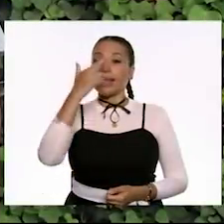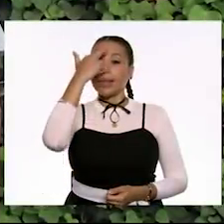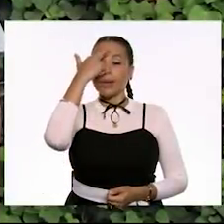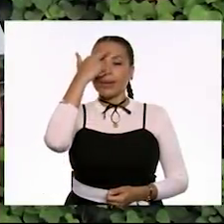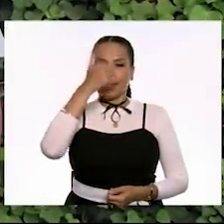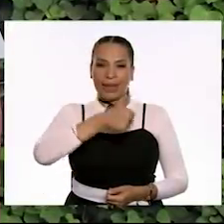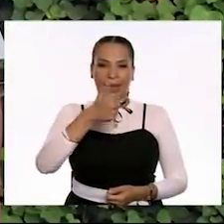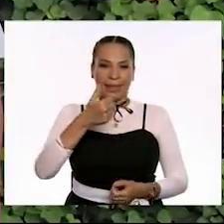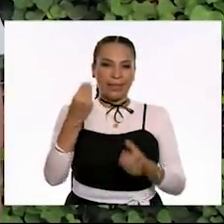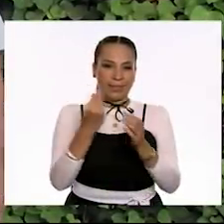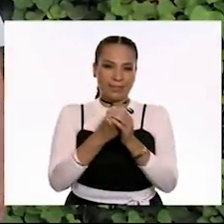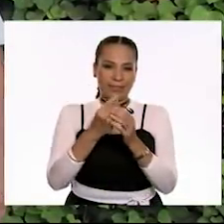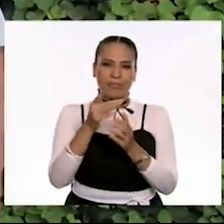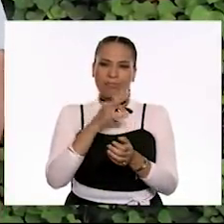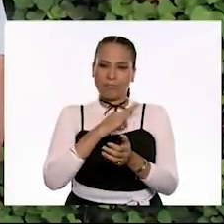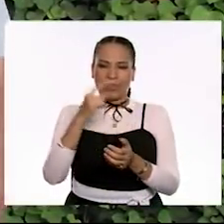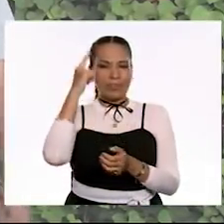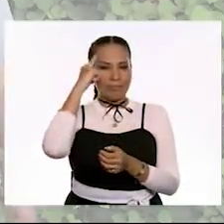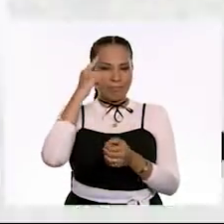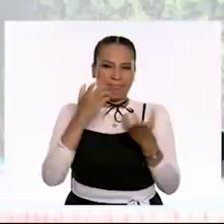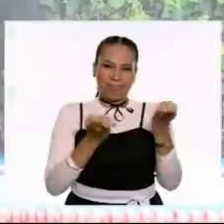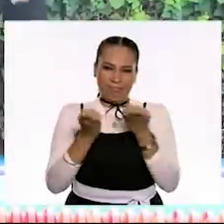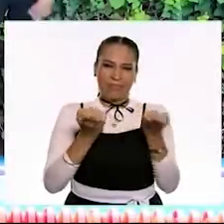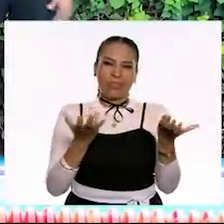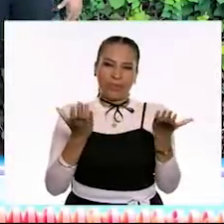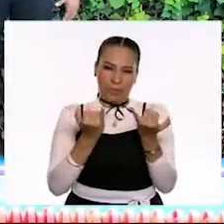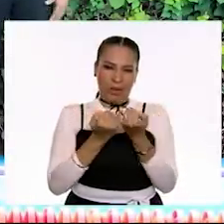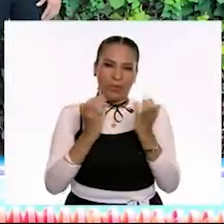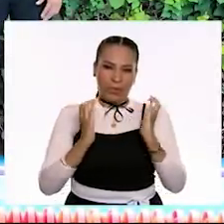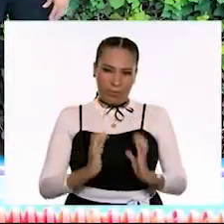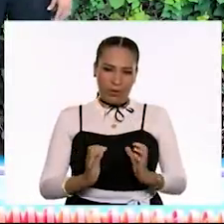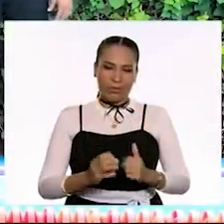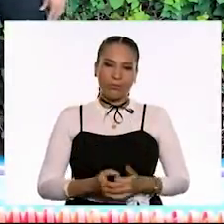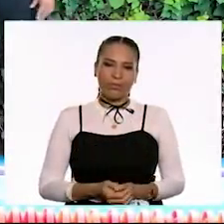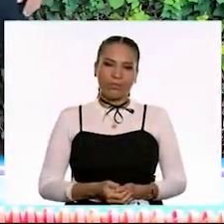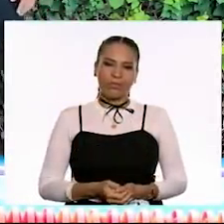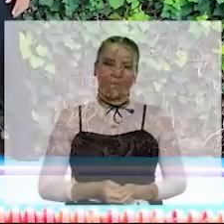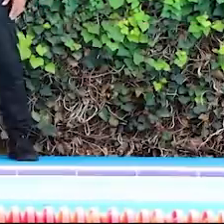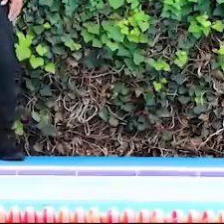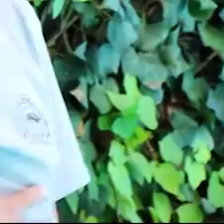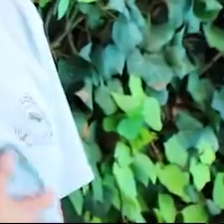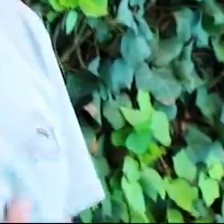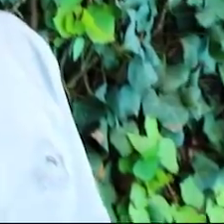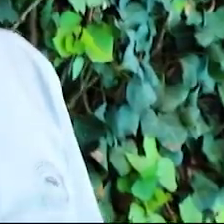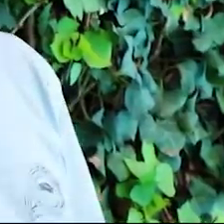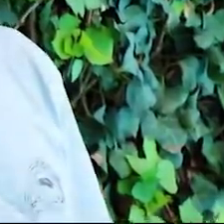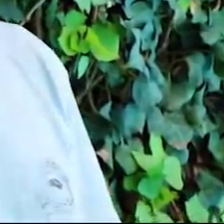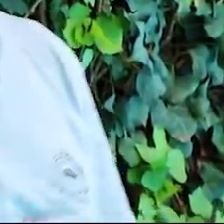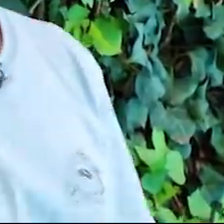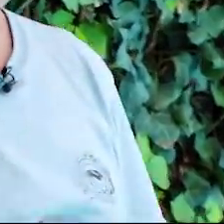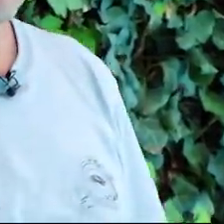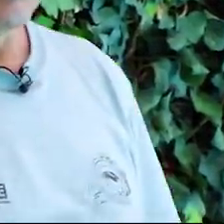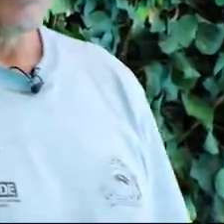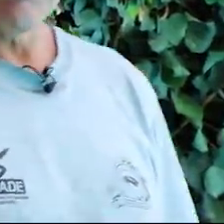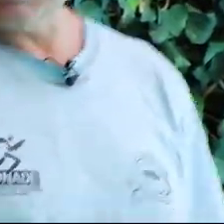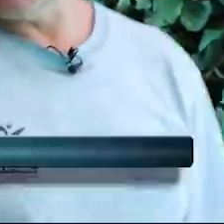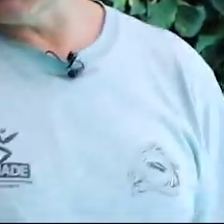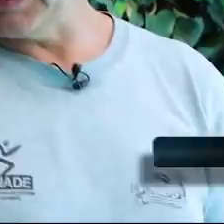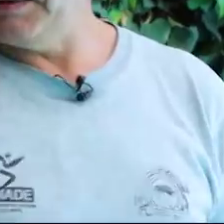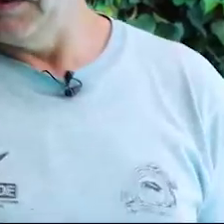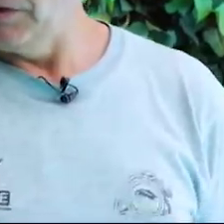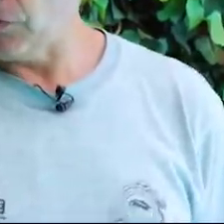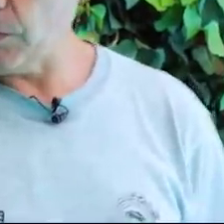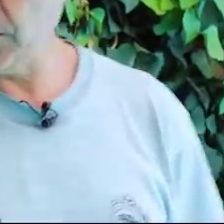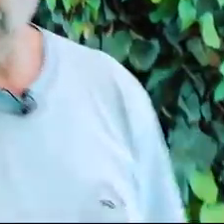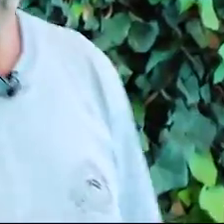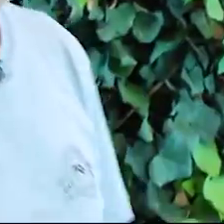Recuerda, entre clase y clase, activa tu cuerpo. En esta ocasión vamos a trabajar la parte del abdomen, el estómago. ¿Qué vamos a hacer,